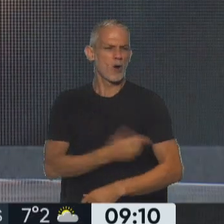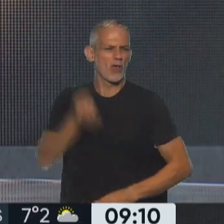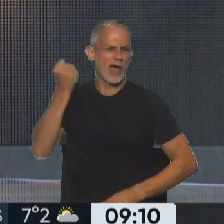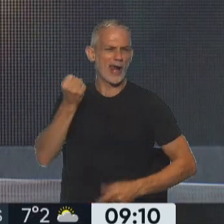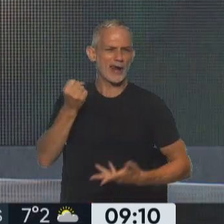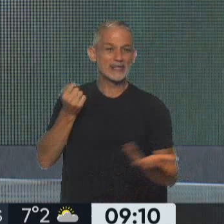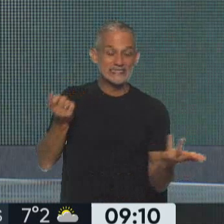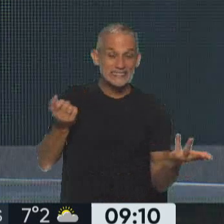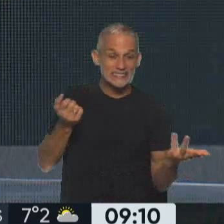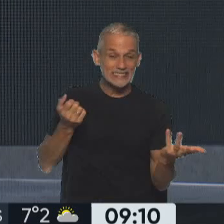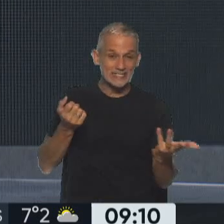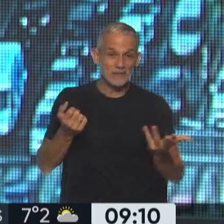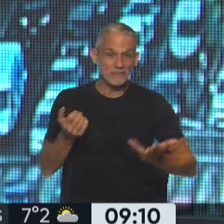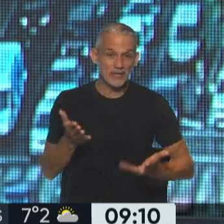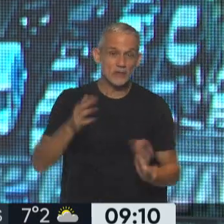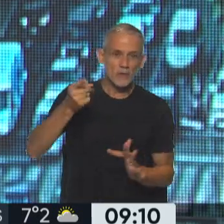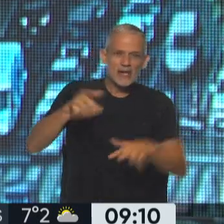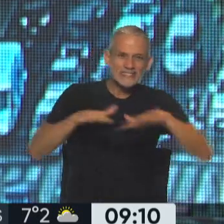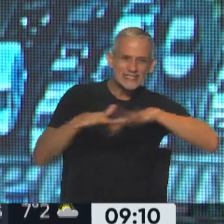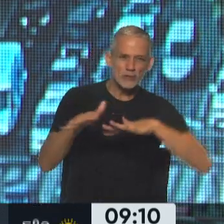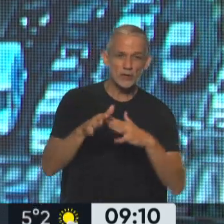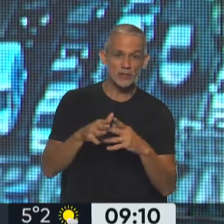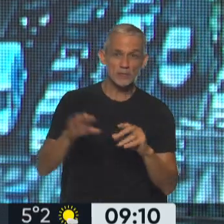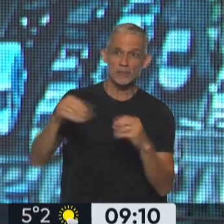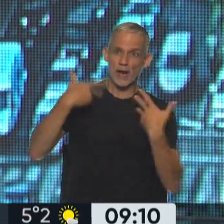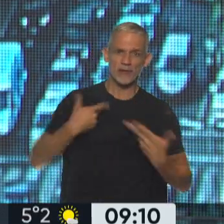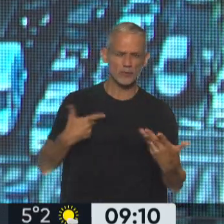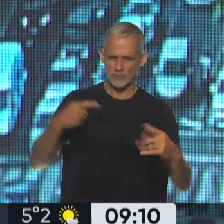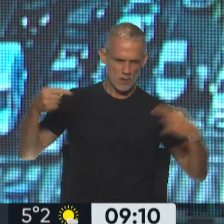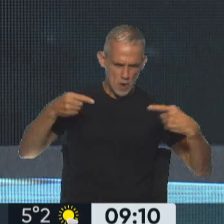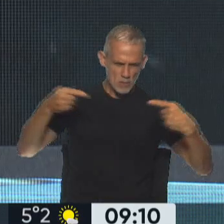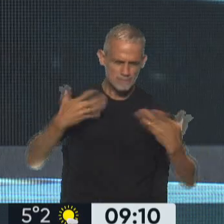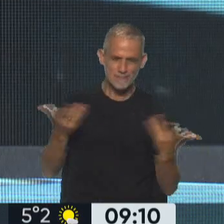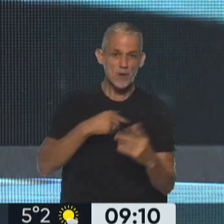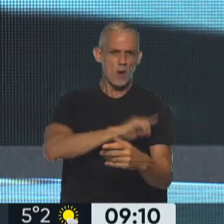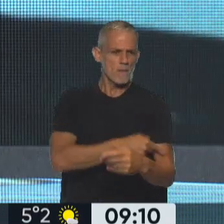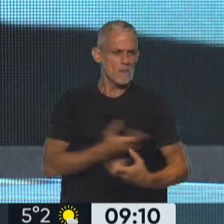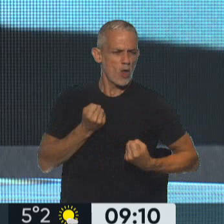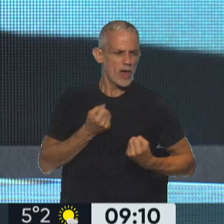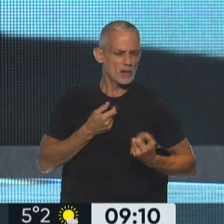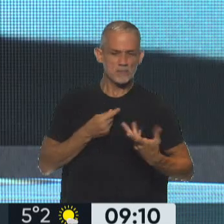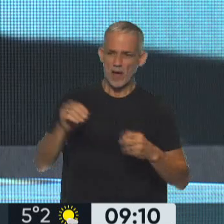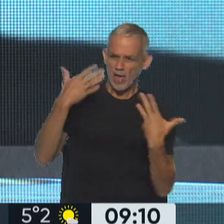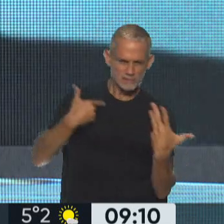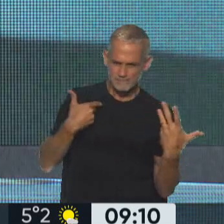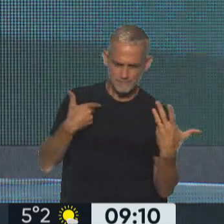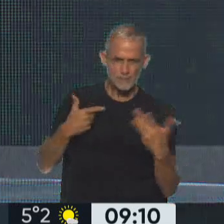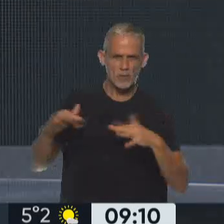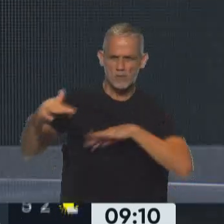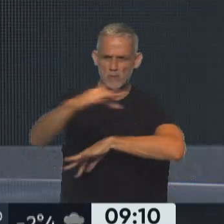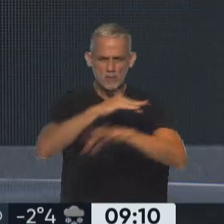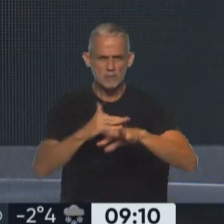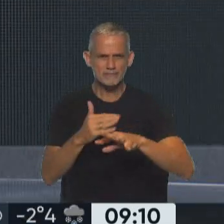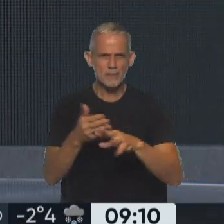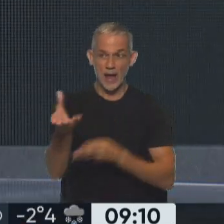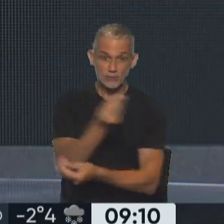empoderamiento, que al mismo tiempo atravesamos situaciones de desamparo. Es como una contradicción permanente. El empoderamiento frente al desamparo y las redes de contención